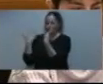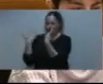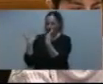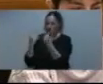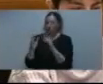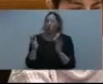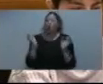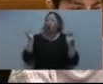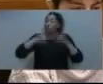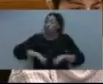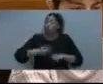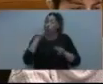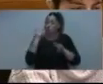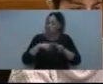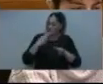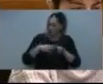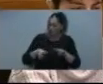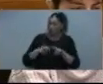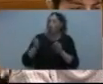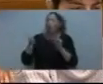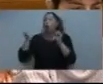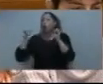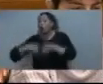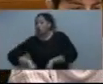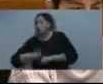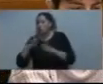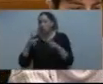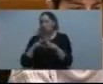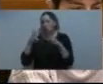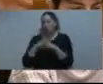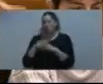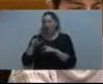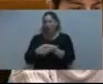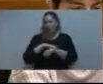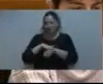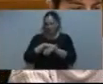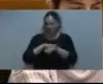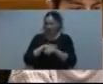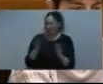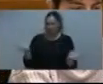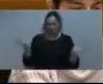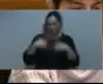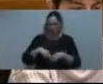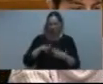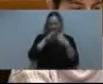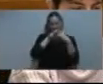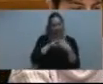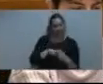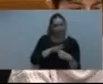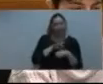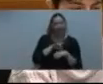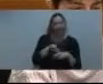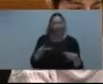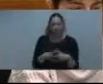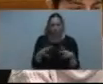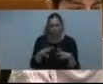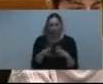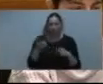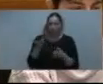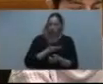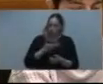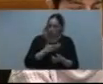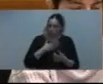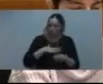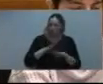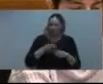político, consenso social de las administraciones municipales, que no lo ha habido. No se ha sentado en la mesa a los agentes ni sociales ni municipales para llegar, por ejemplo, a un documento